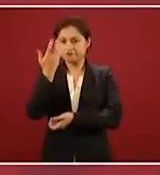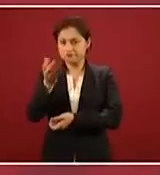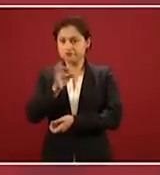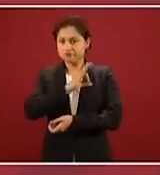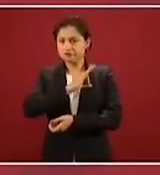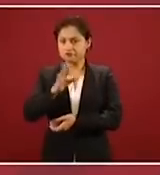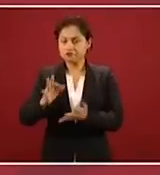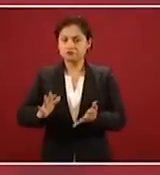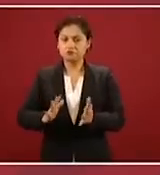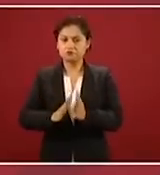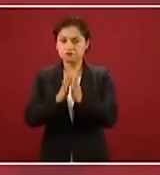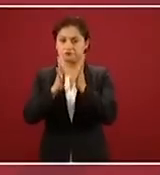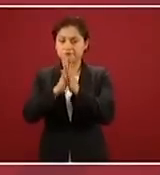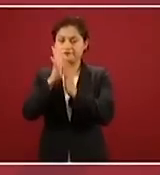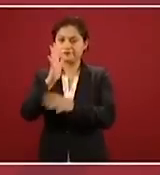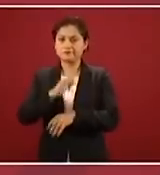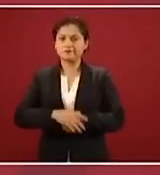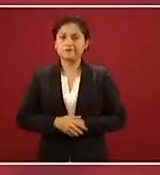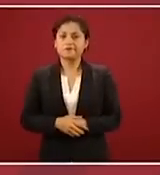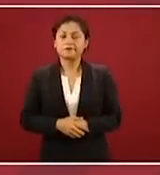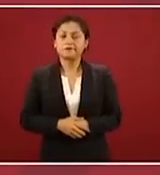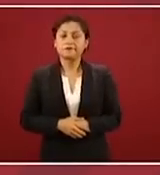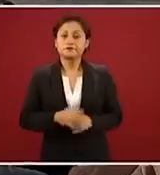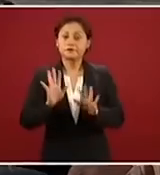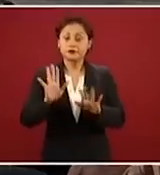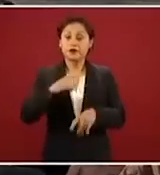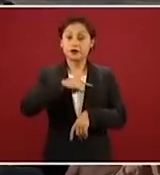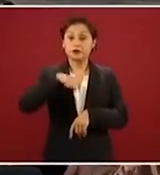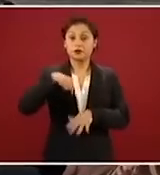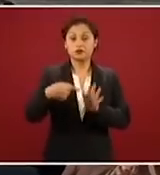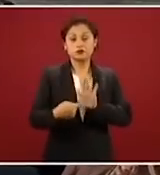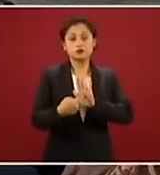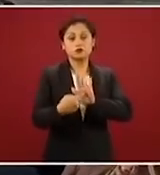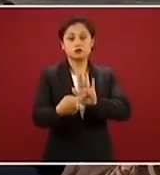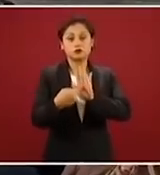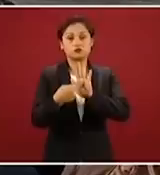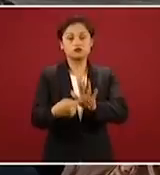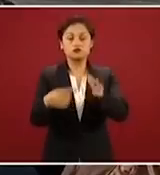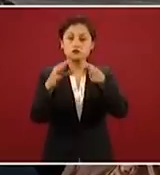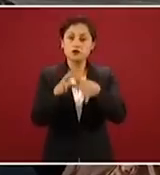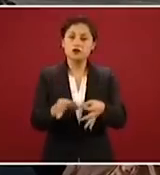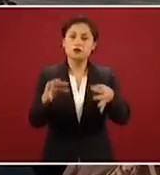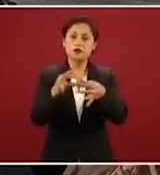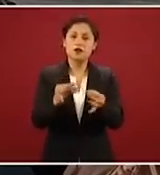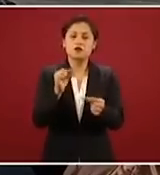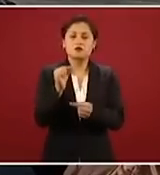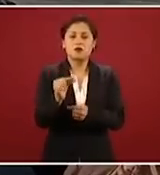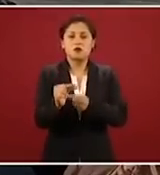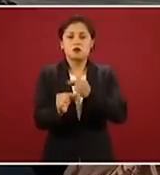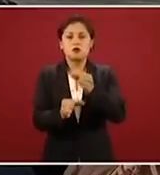poco dando a conocer algunos detalles,